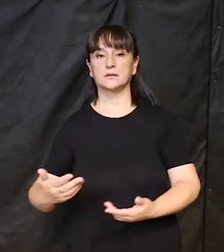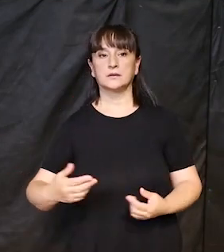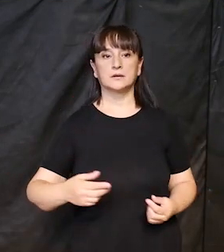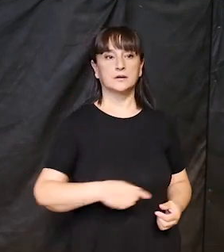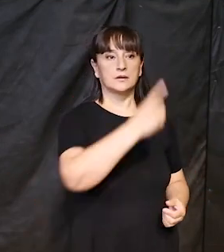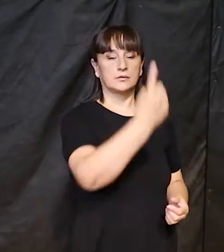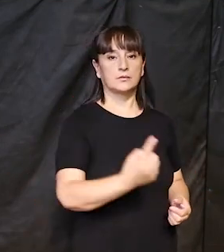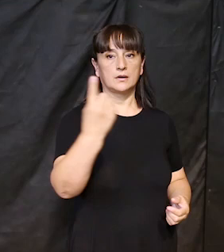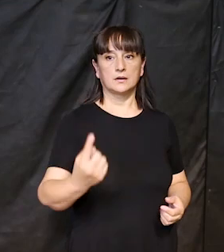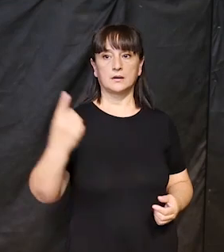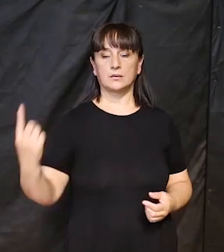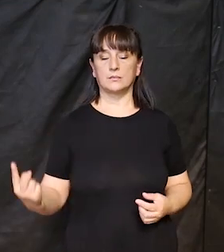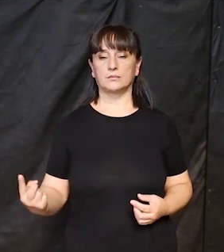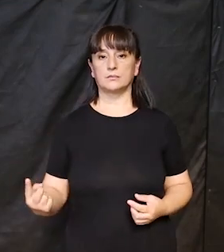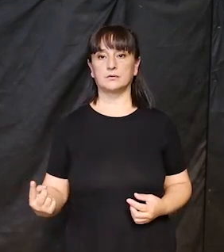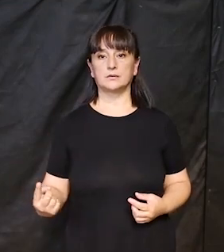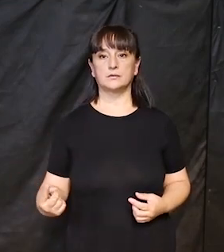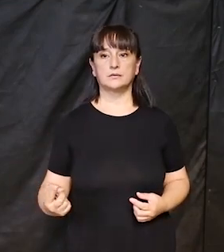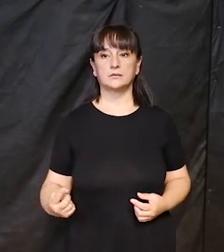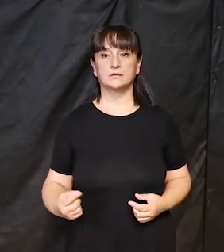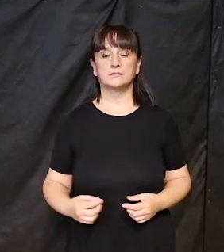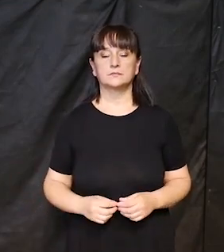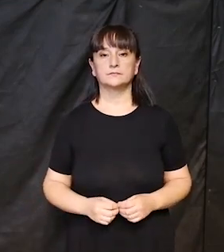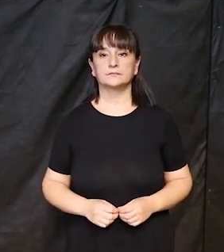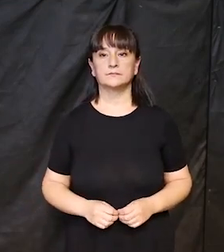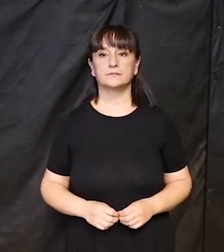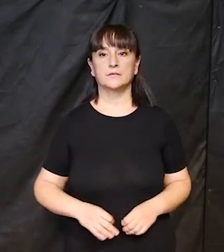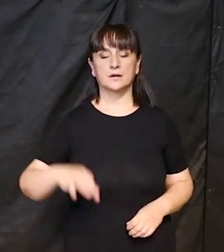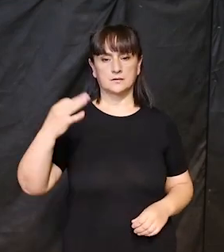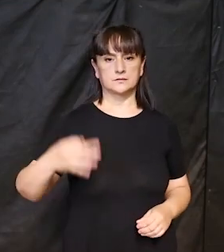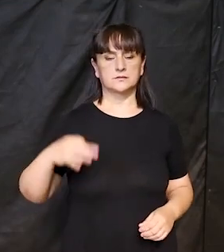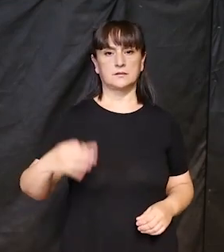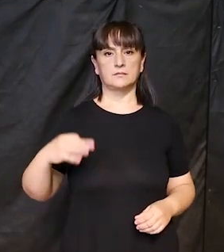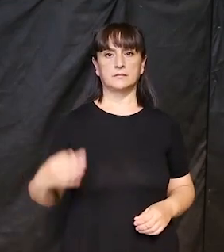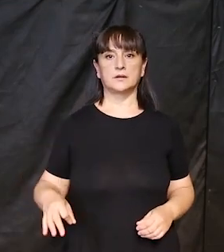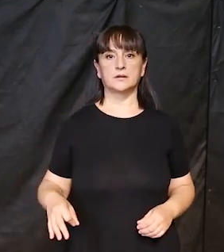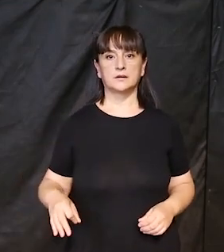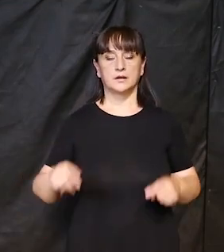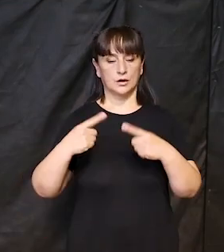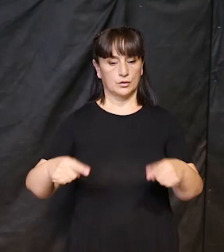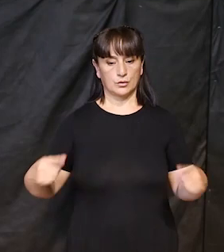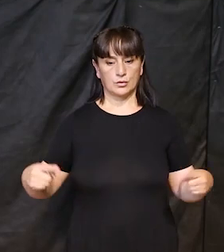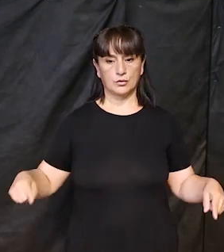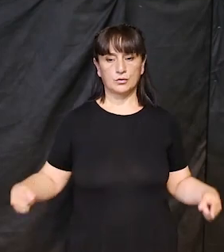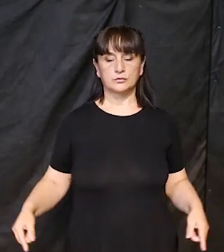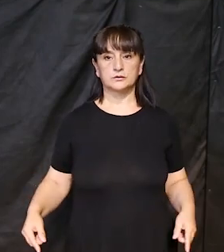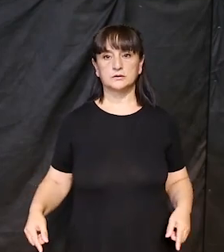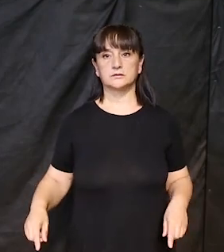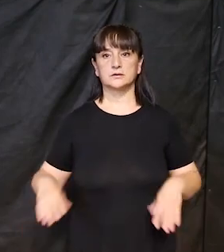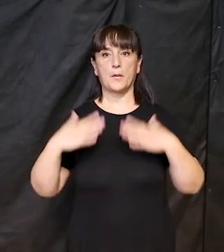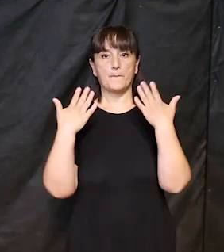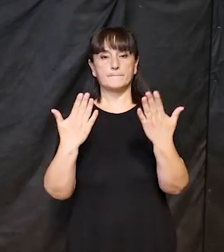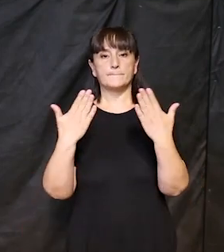las situaciones y circunstancias que nos rodean no sean avasalladoras y que nos quiten el propósito la